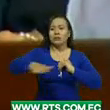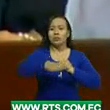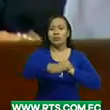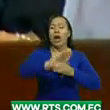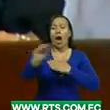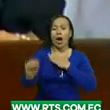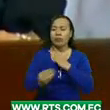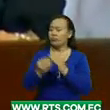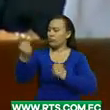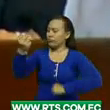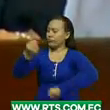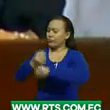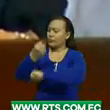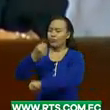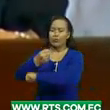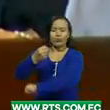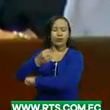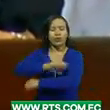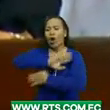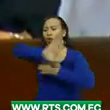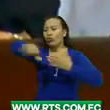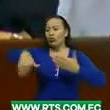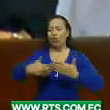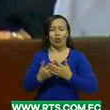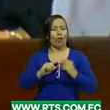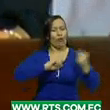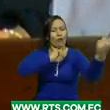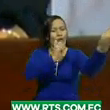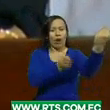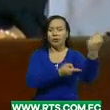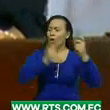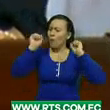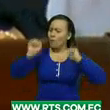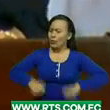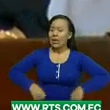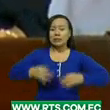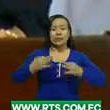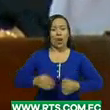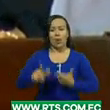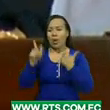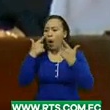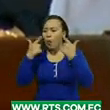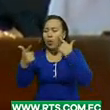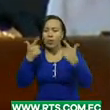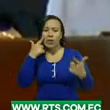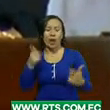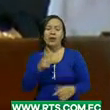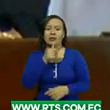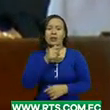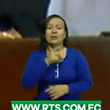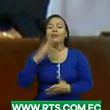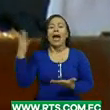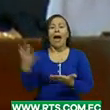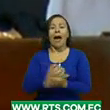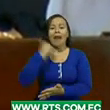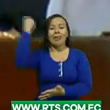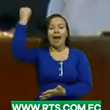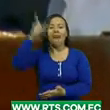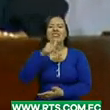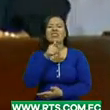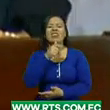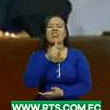no sumamos todos nuestros esfuerzos y nuestra energía por el objetivo de la seguridad los únicos que ganan son los